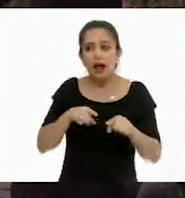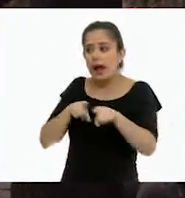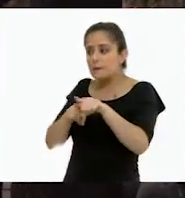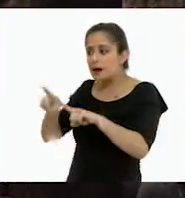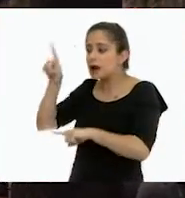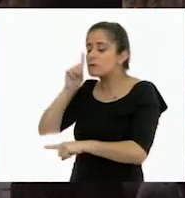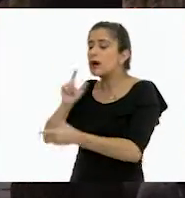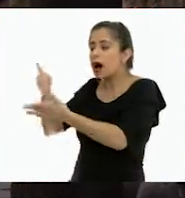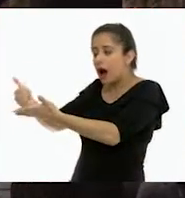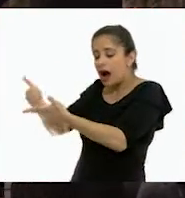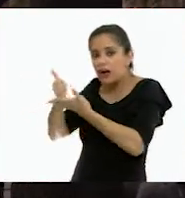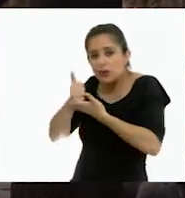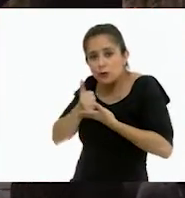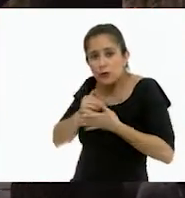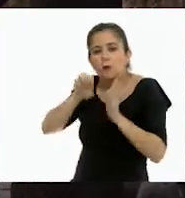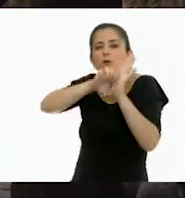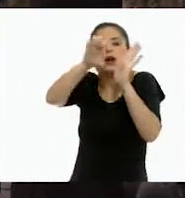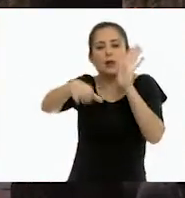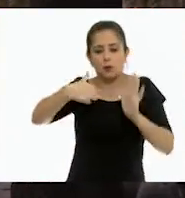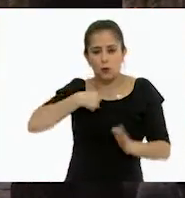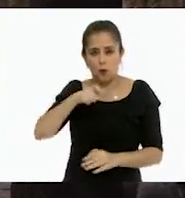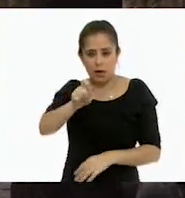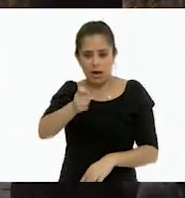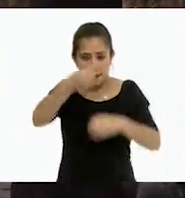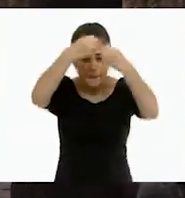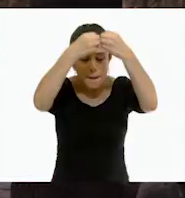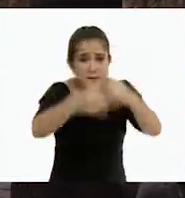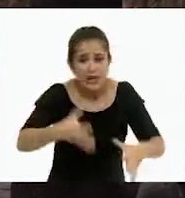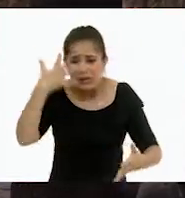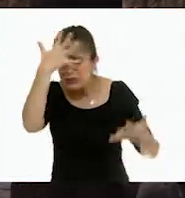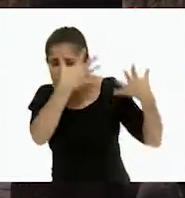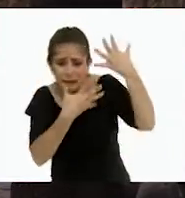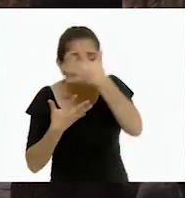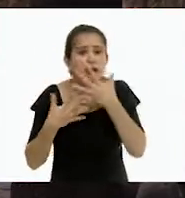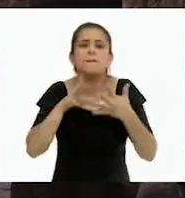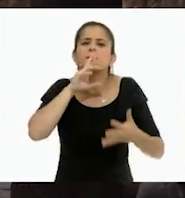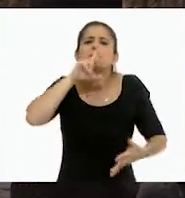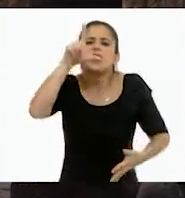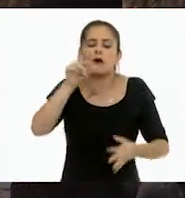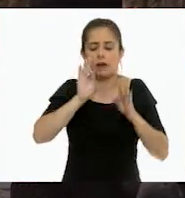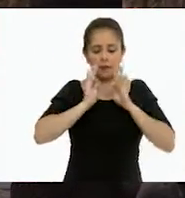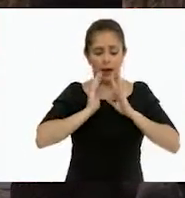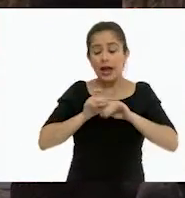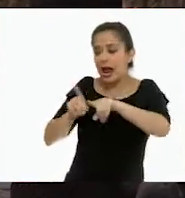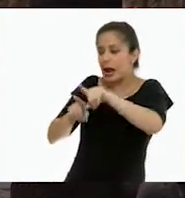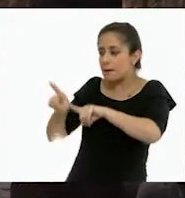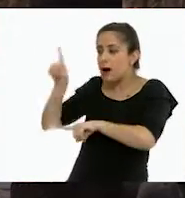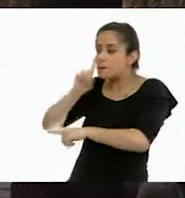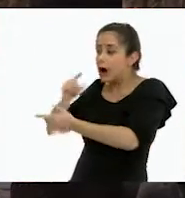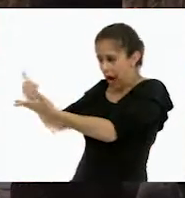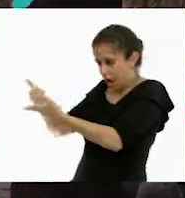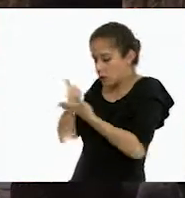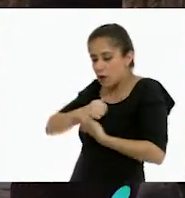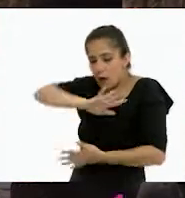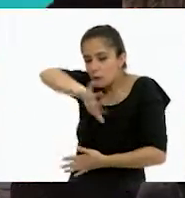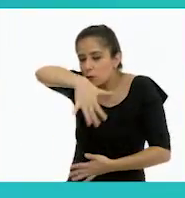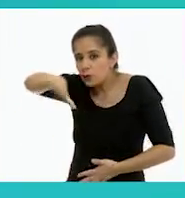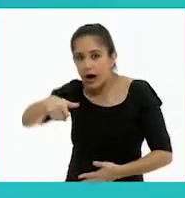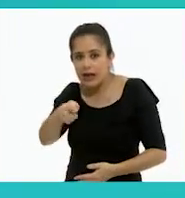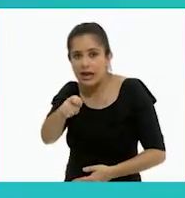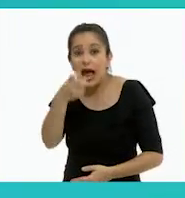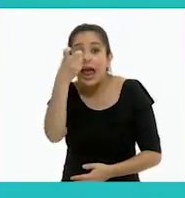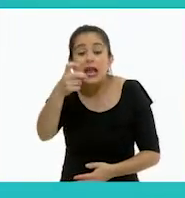pediría que me ayudara a encontrar las llaves. Si logramos parar y relajar, nuestra mente logra actuar con mayor